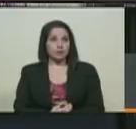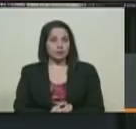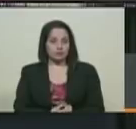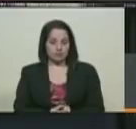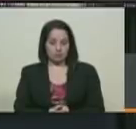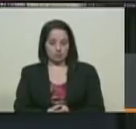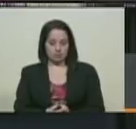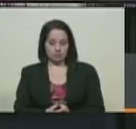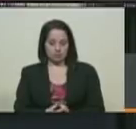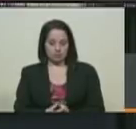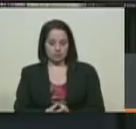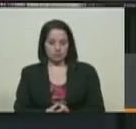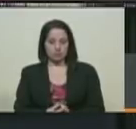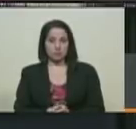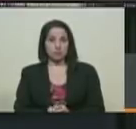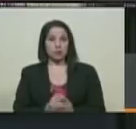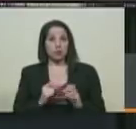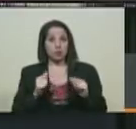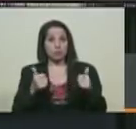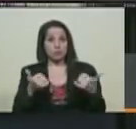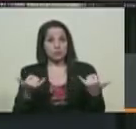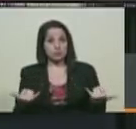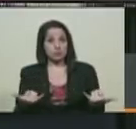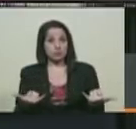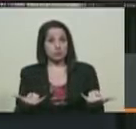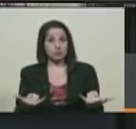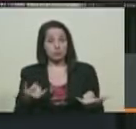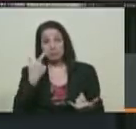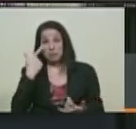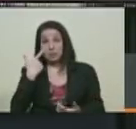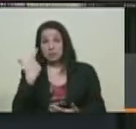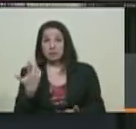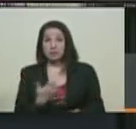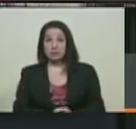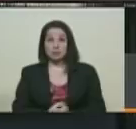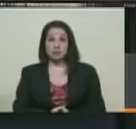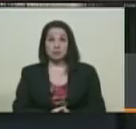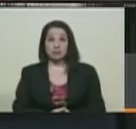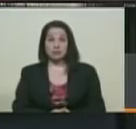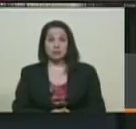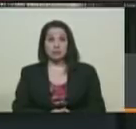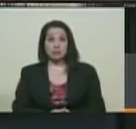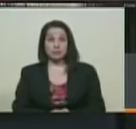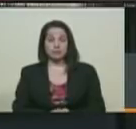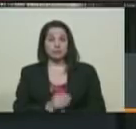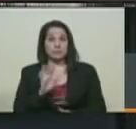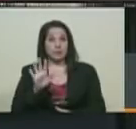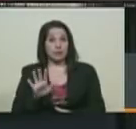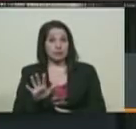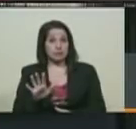el carnet de la patria, arrancó, pues. Pendiente, compadre. Y asimismo,